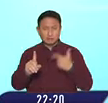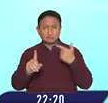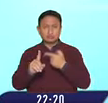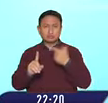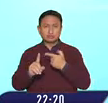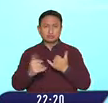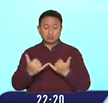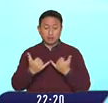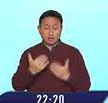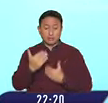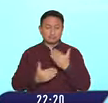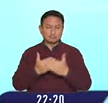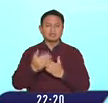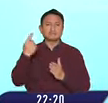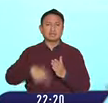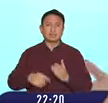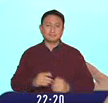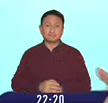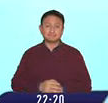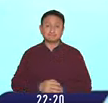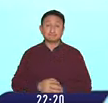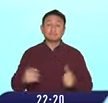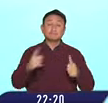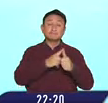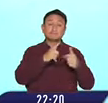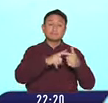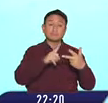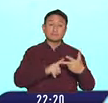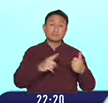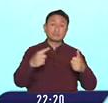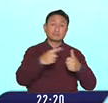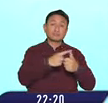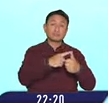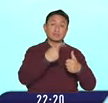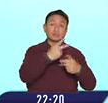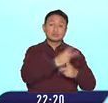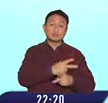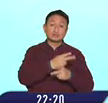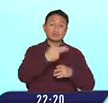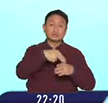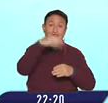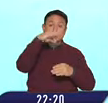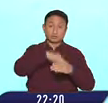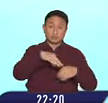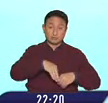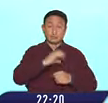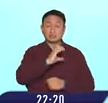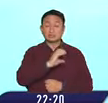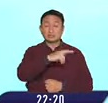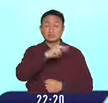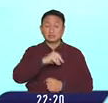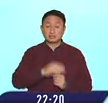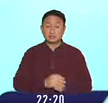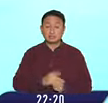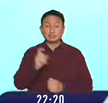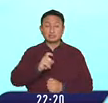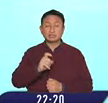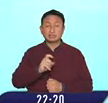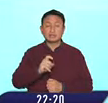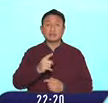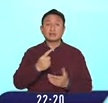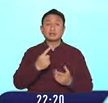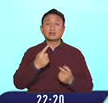que se deberían seguir. Entre otras cosas, manifestaron que el Consejo Nacional Electoral tendría que diferir el